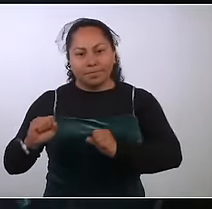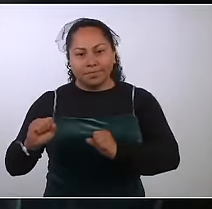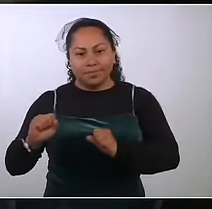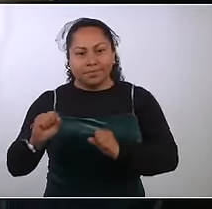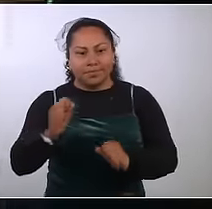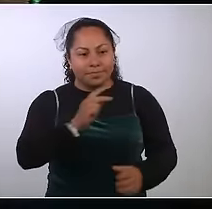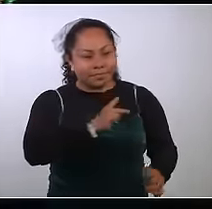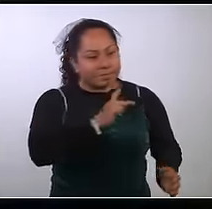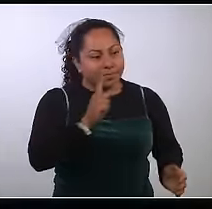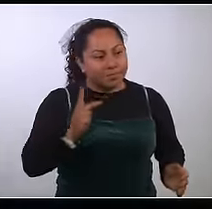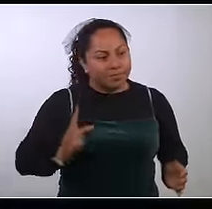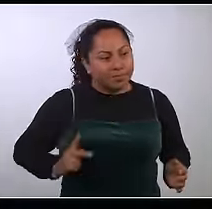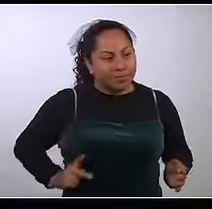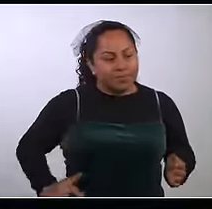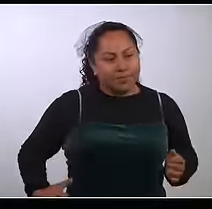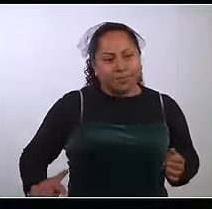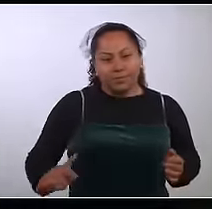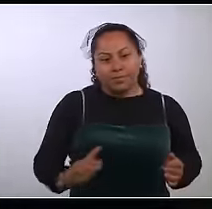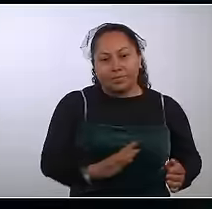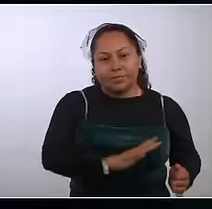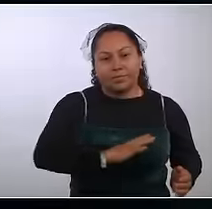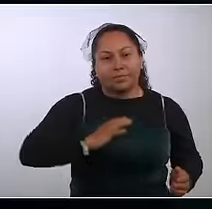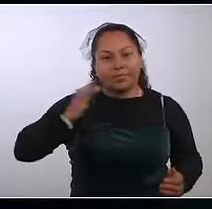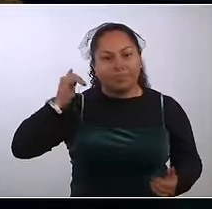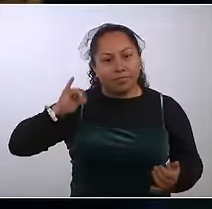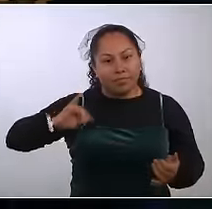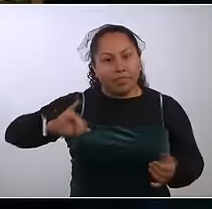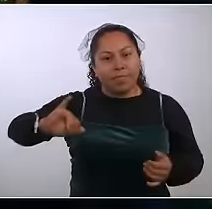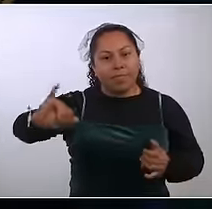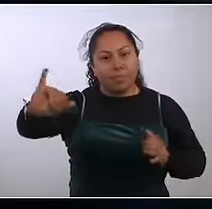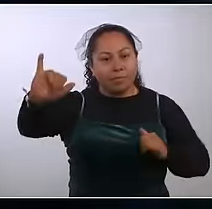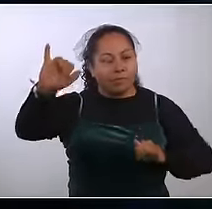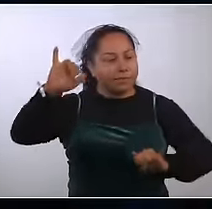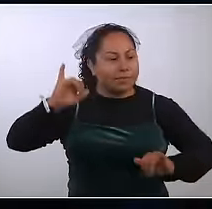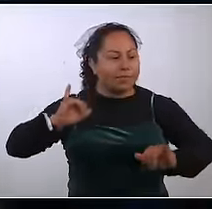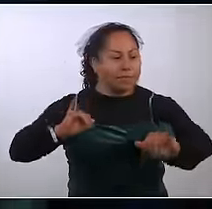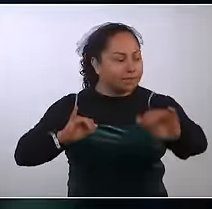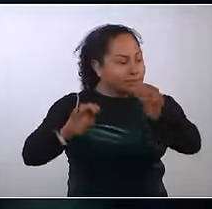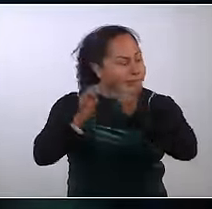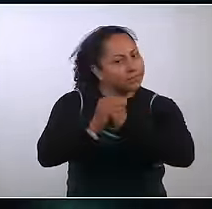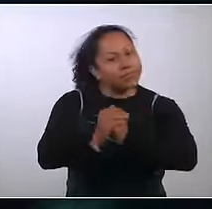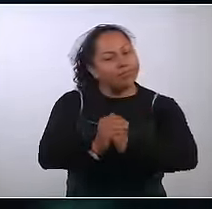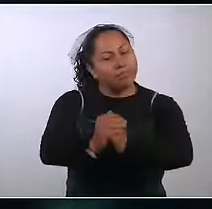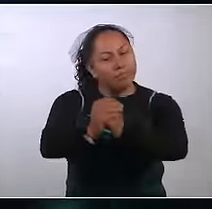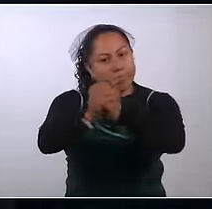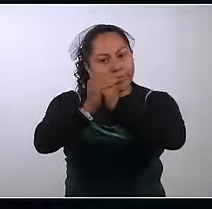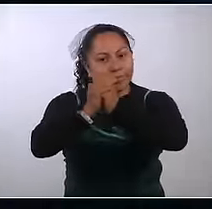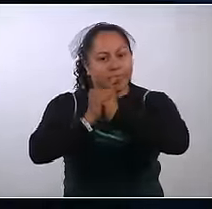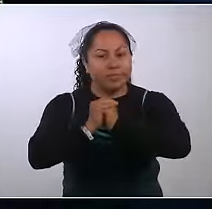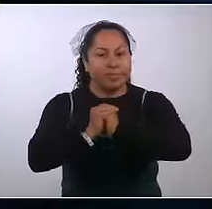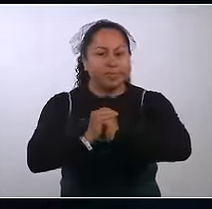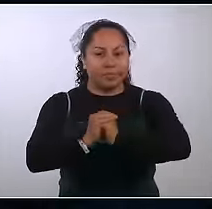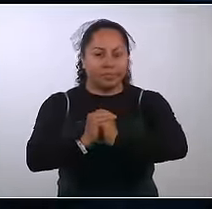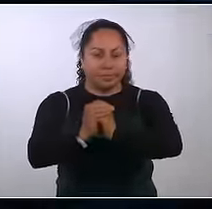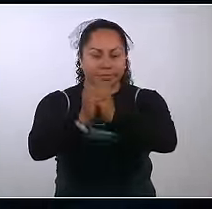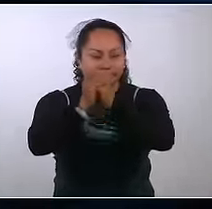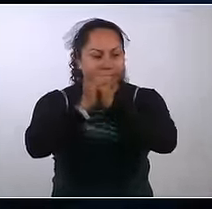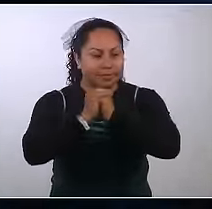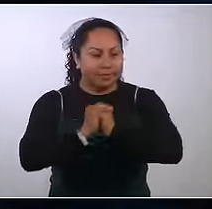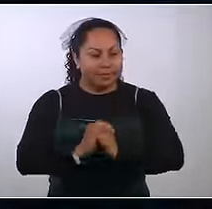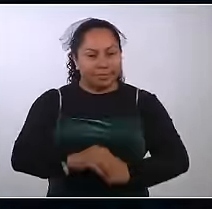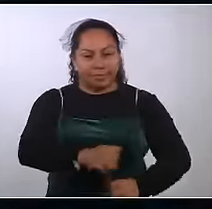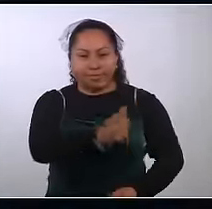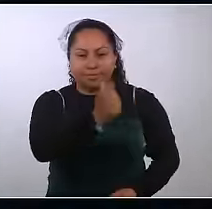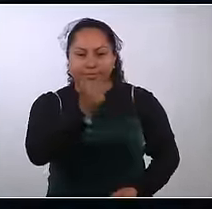es para siempre y siempre, te adoraré. No hay otro como